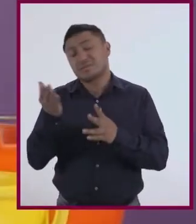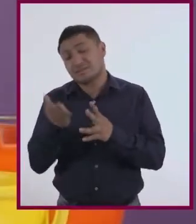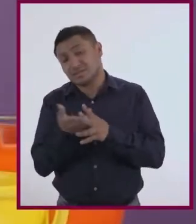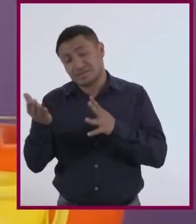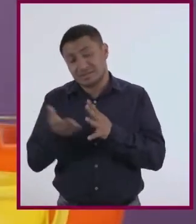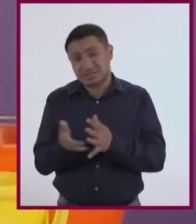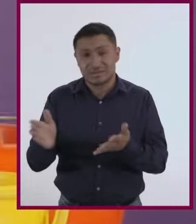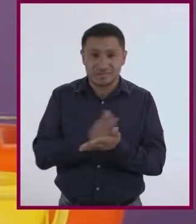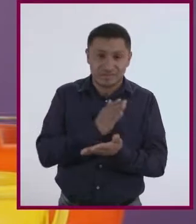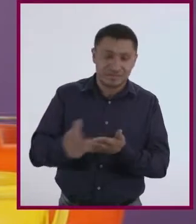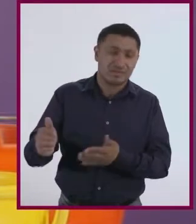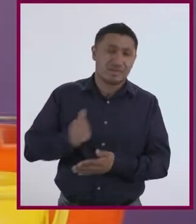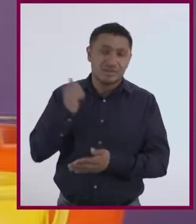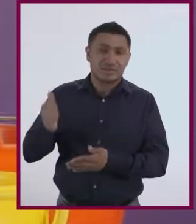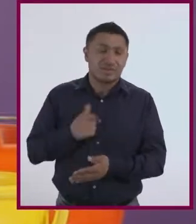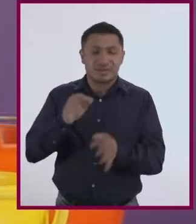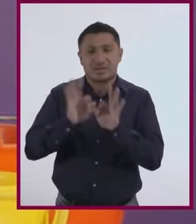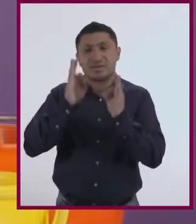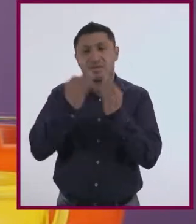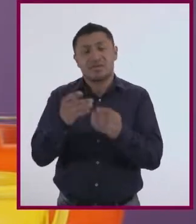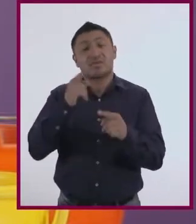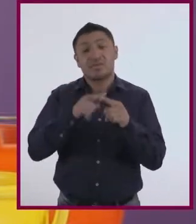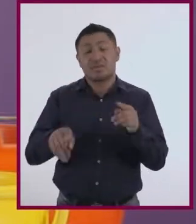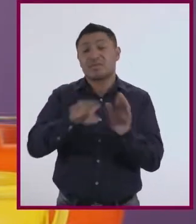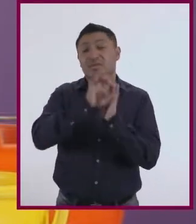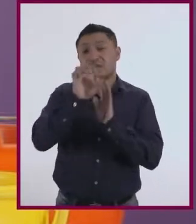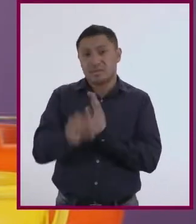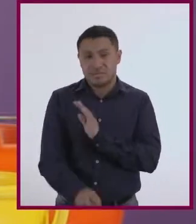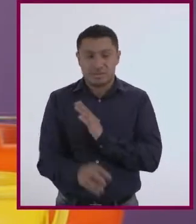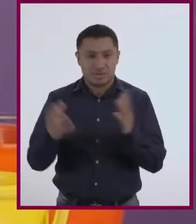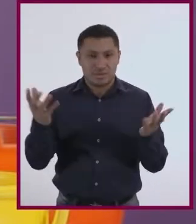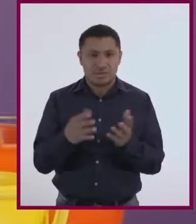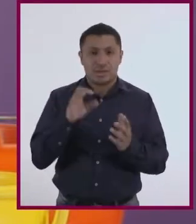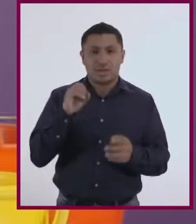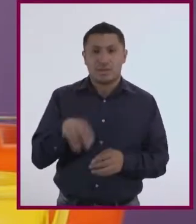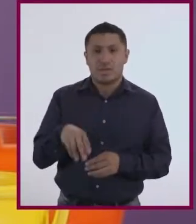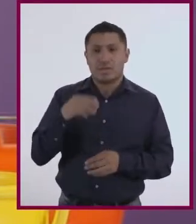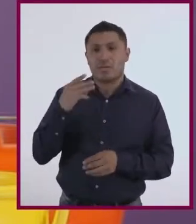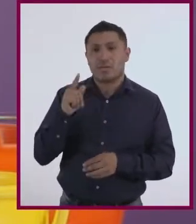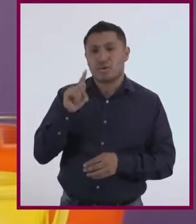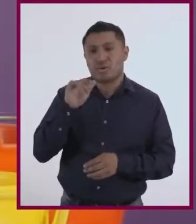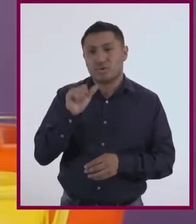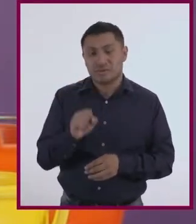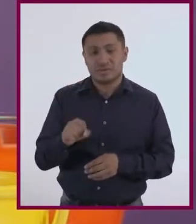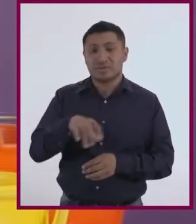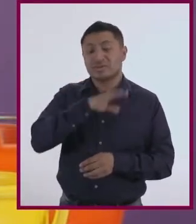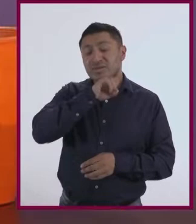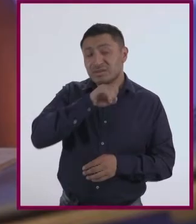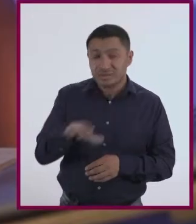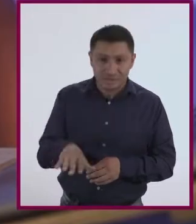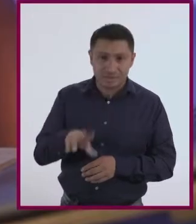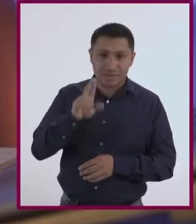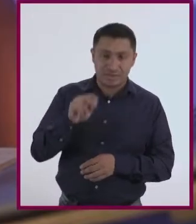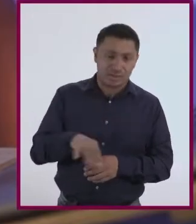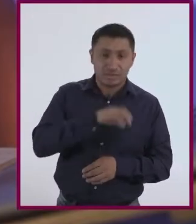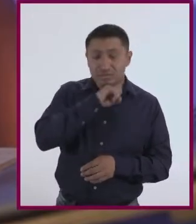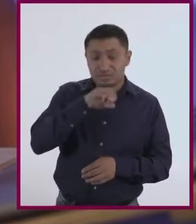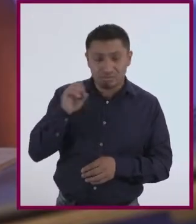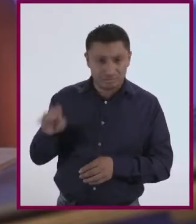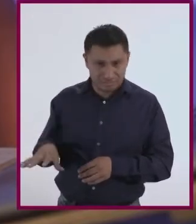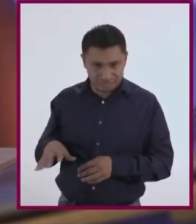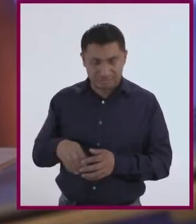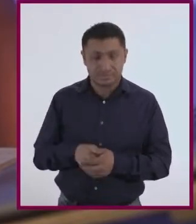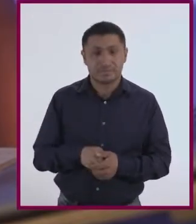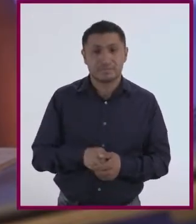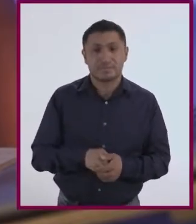residuos y los aprovechamos también de forma distinta, por ejemplo, haciendo una composta casera en lugar de tirarlos a la basura. Quizás suena una pregunta